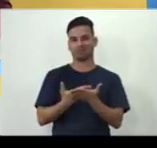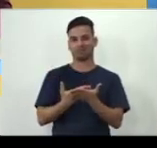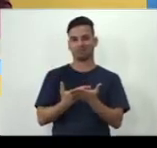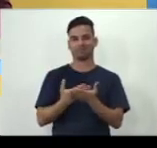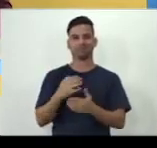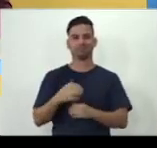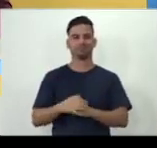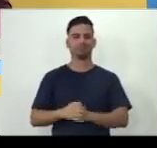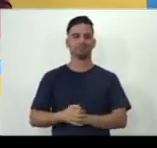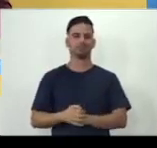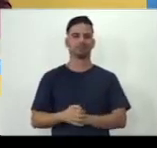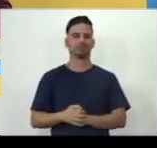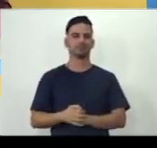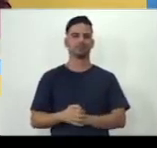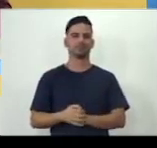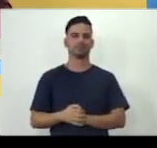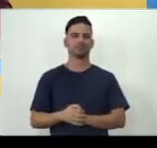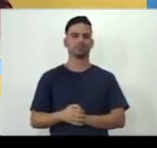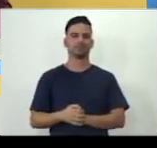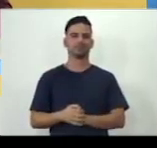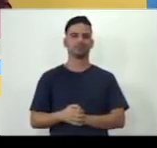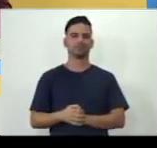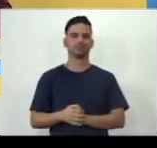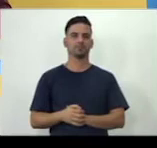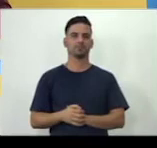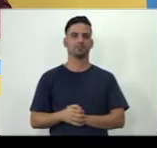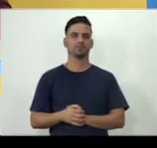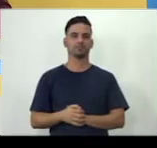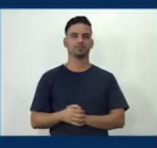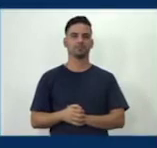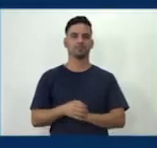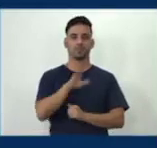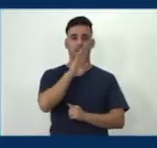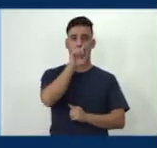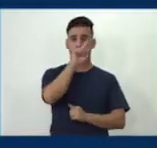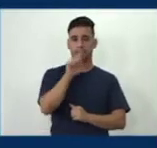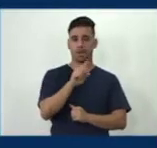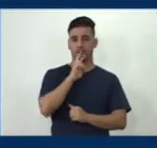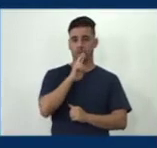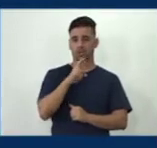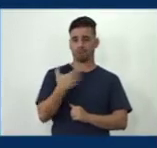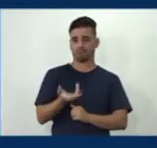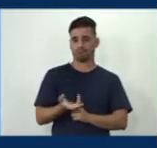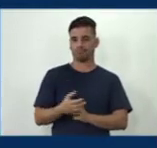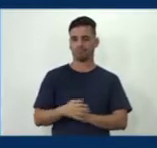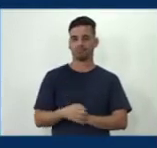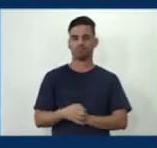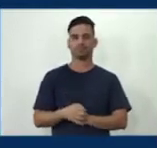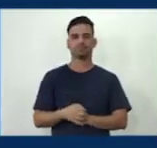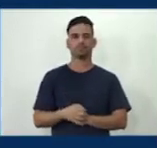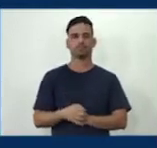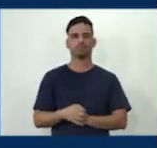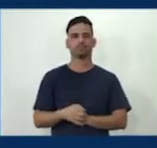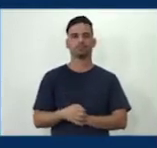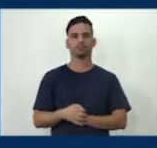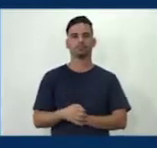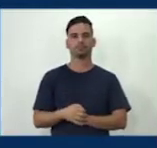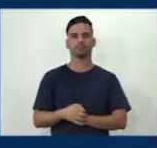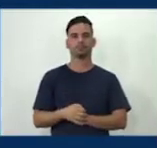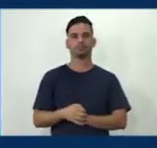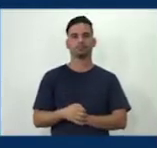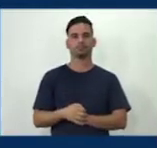líneas que salen del norte y entran por el sur. Y en el inciso E, que nos